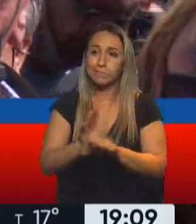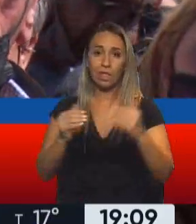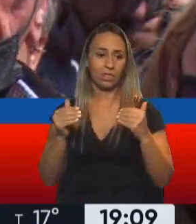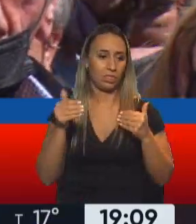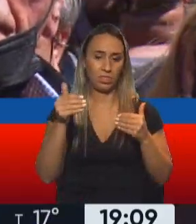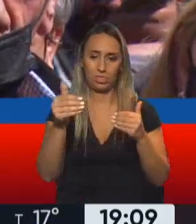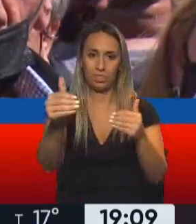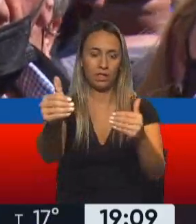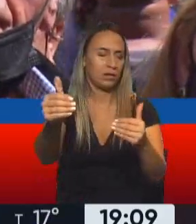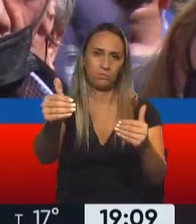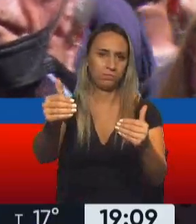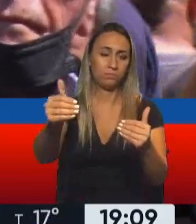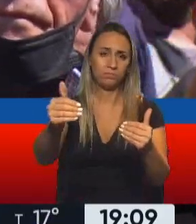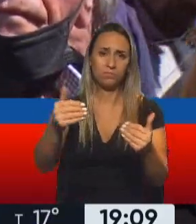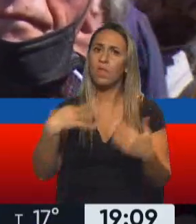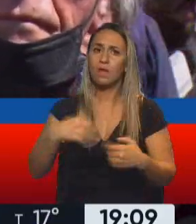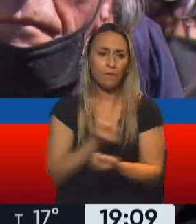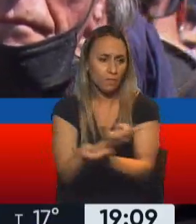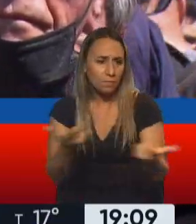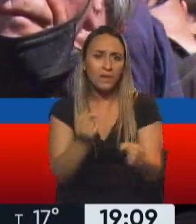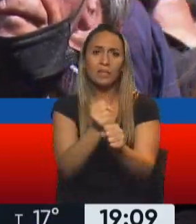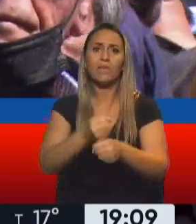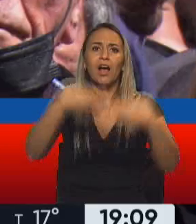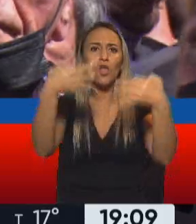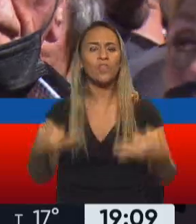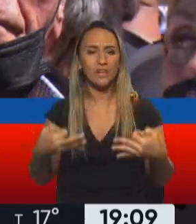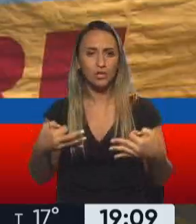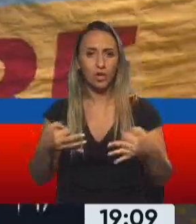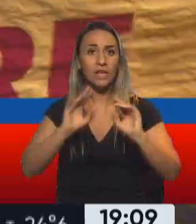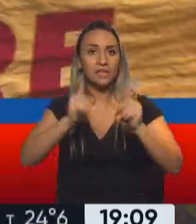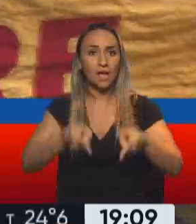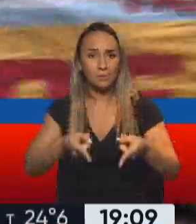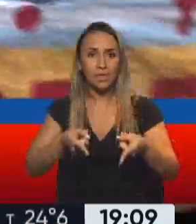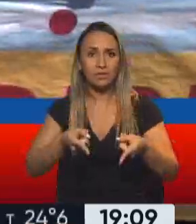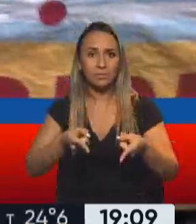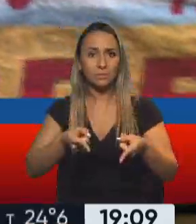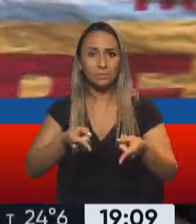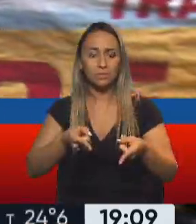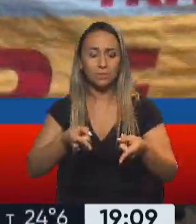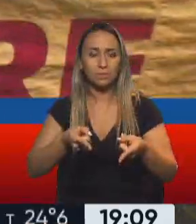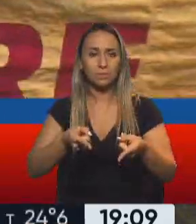velocidades. Tenemos que tener trabajos dignos, y tenemos que poner sobre la mesa